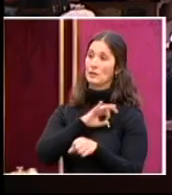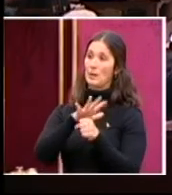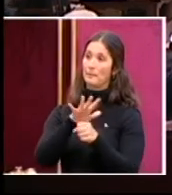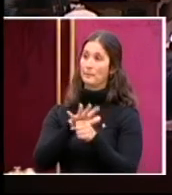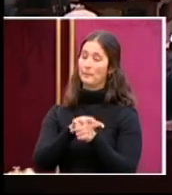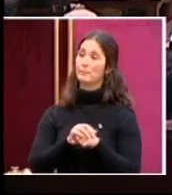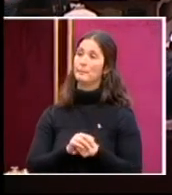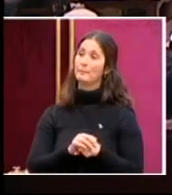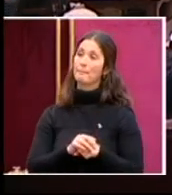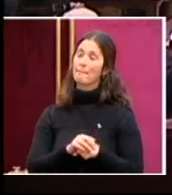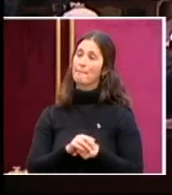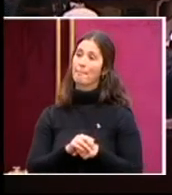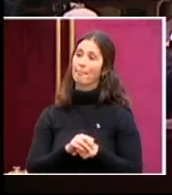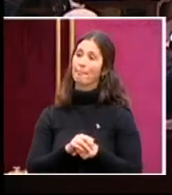palabra.